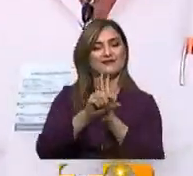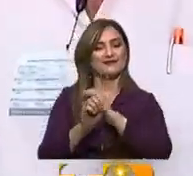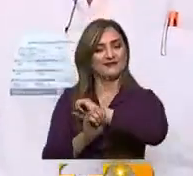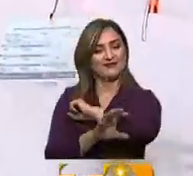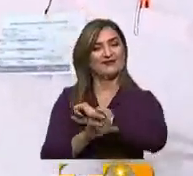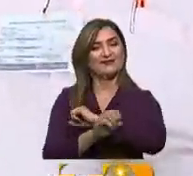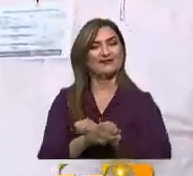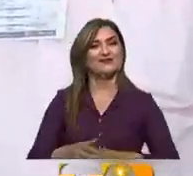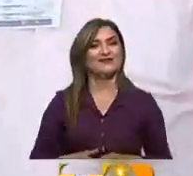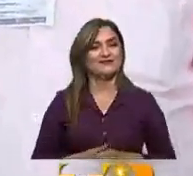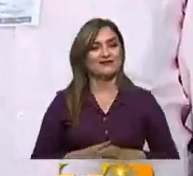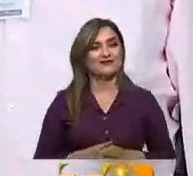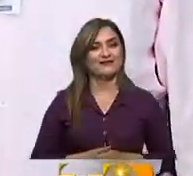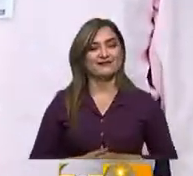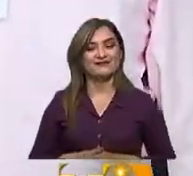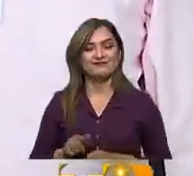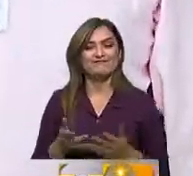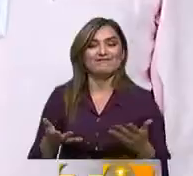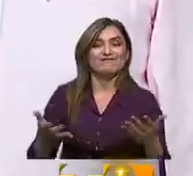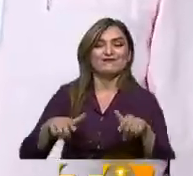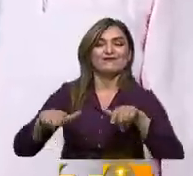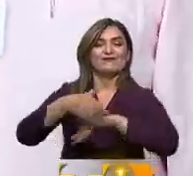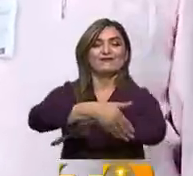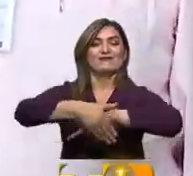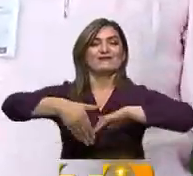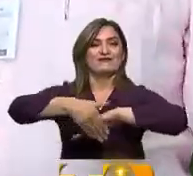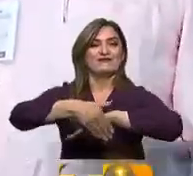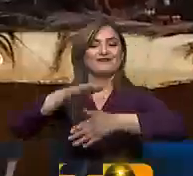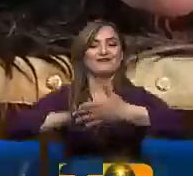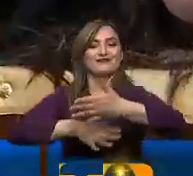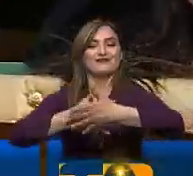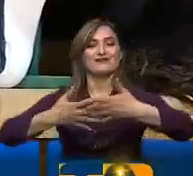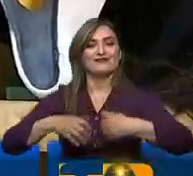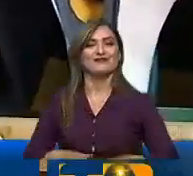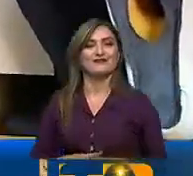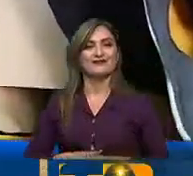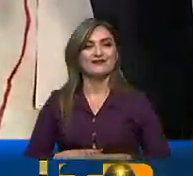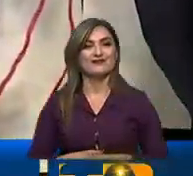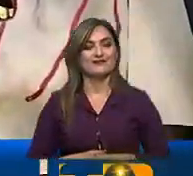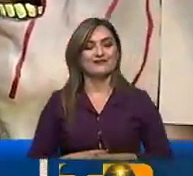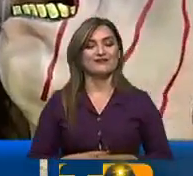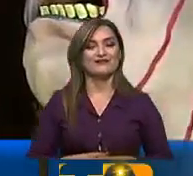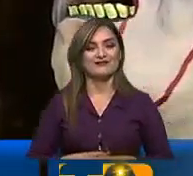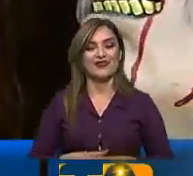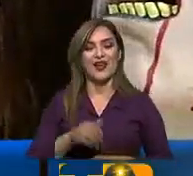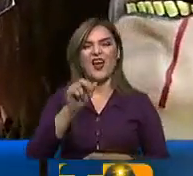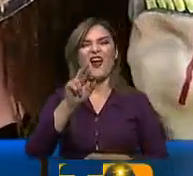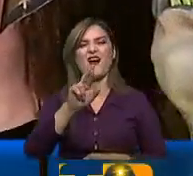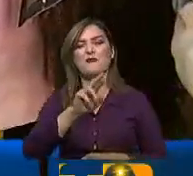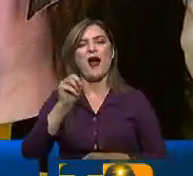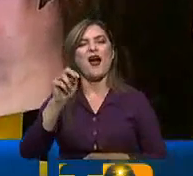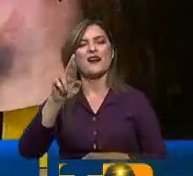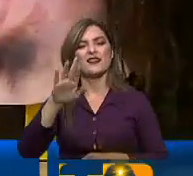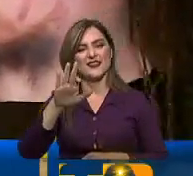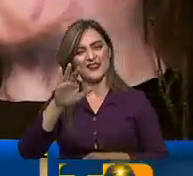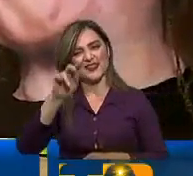hecha. Don Vicente, ustedes tienen que decirnos en dónde están ubicados y los horarios. Estamos aquí en la Martín de Arriola y García de Valverde. El